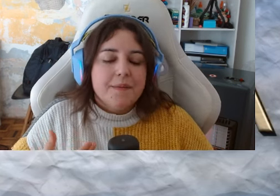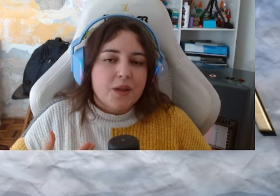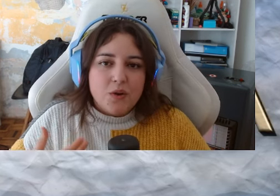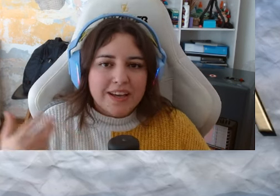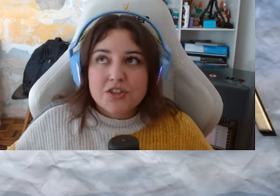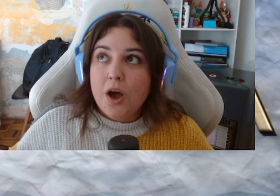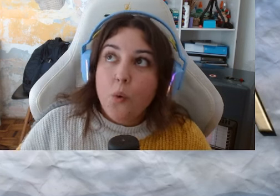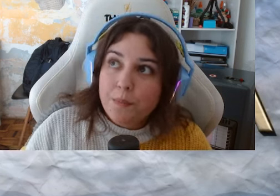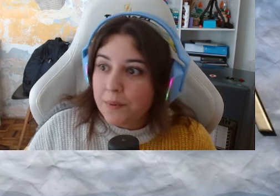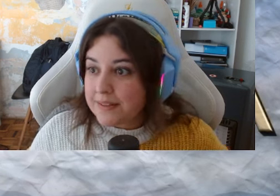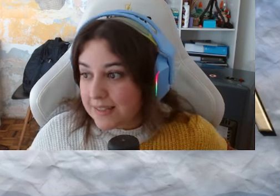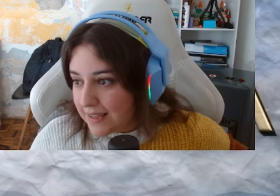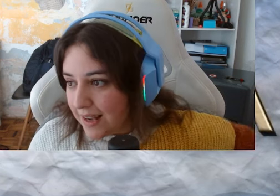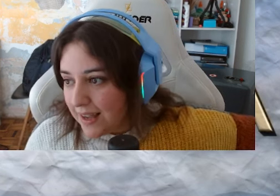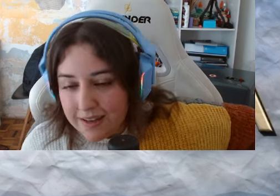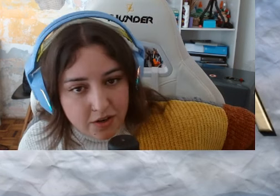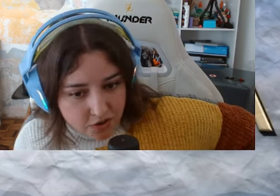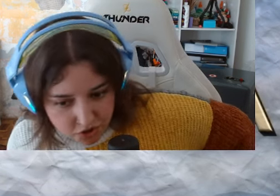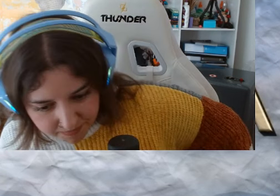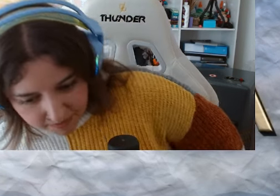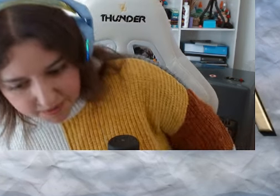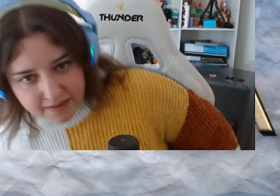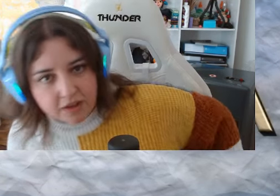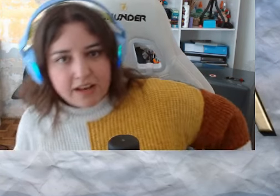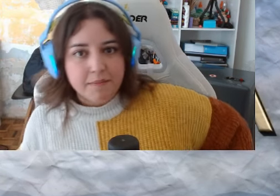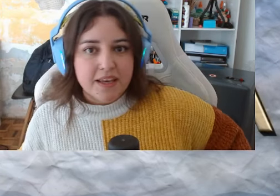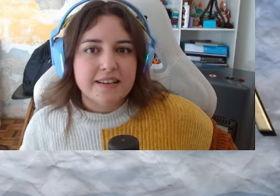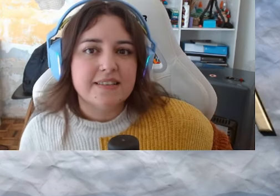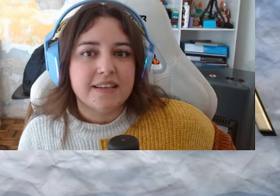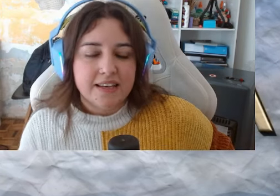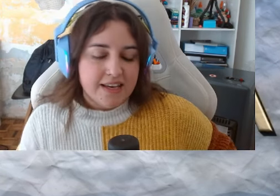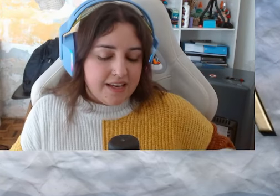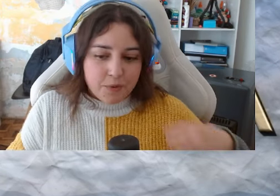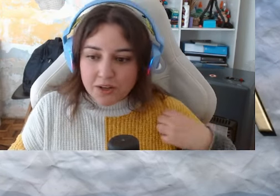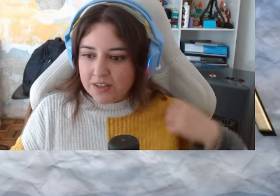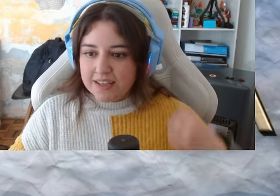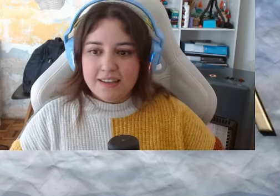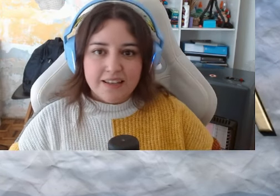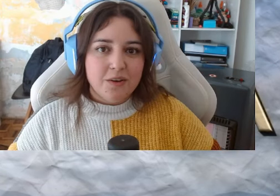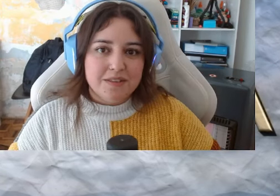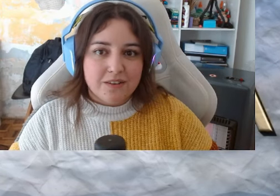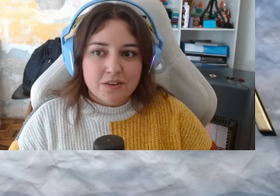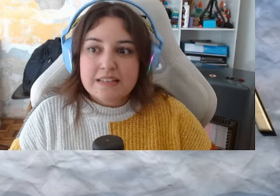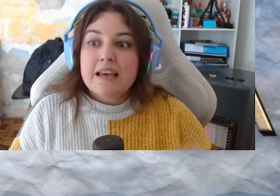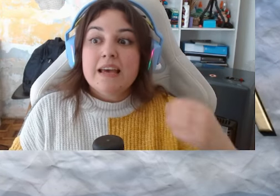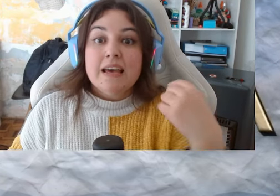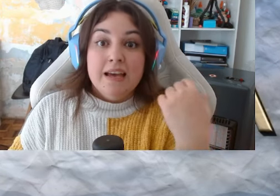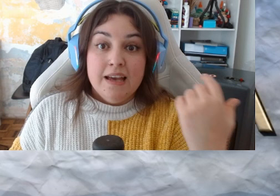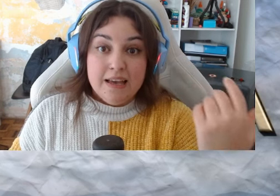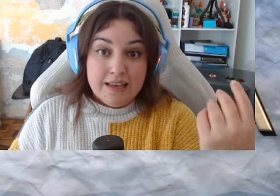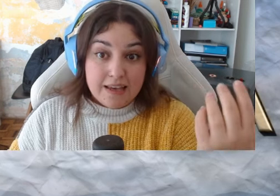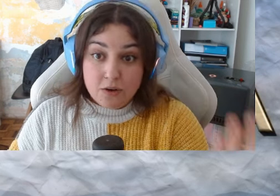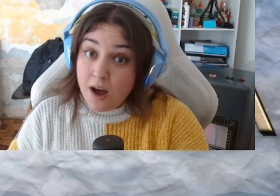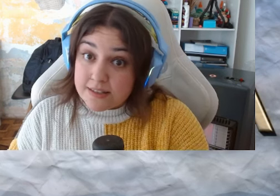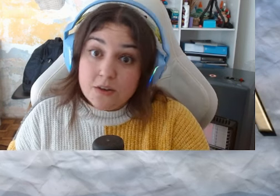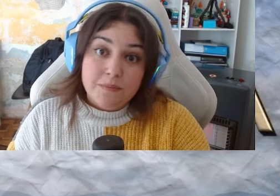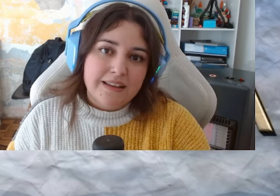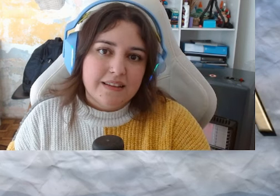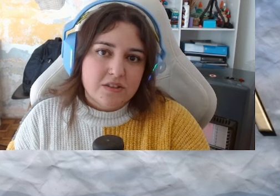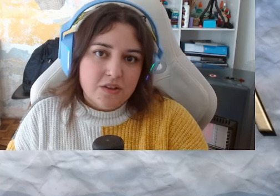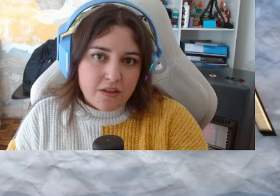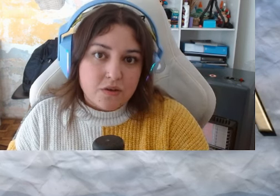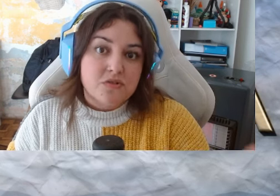y no es que yo sea, uy, pobrecita, no, yo también me he mandado las mías y bueno, y he tenido mis errores que no han